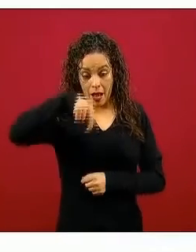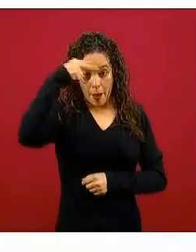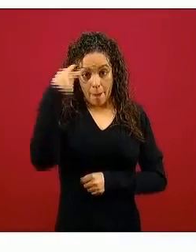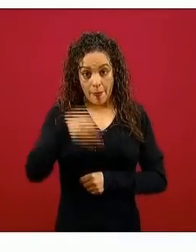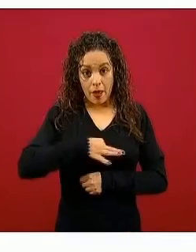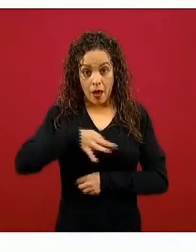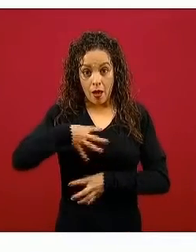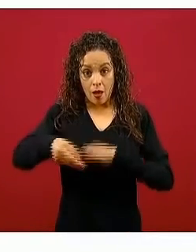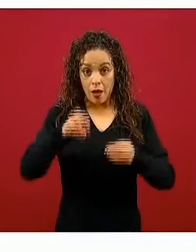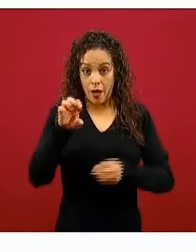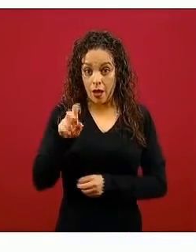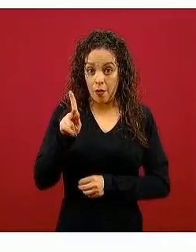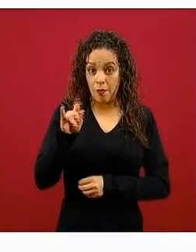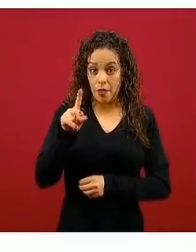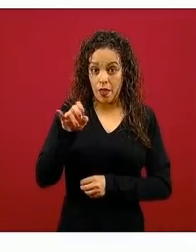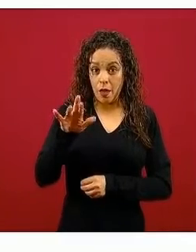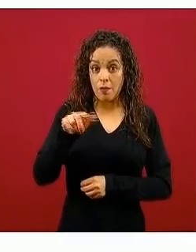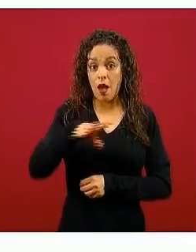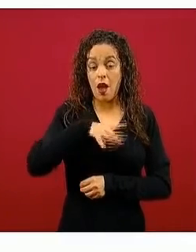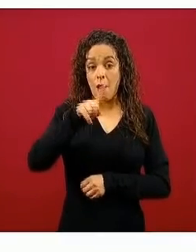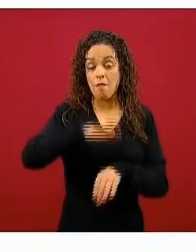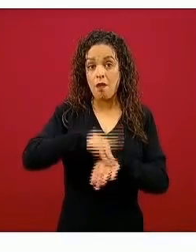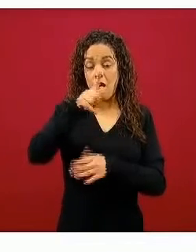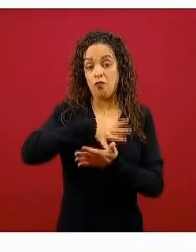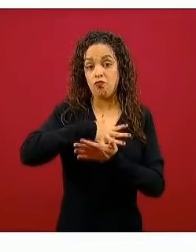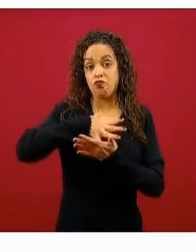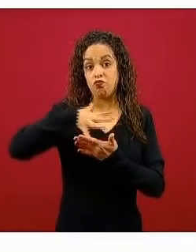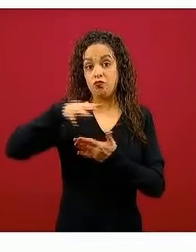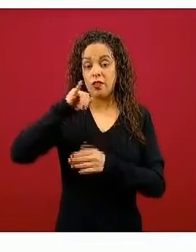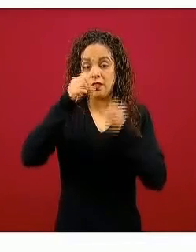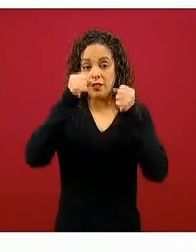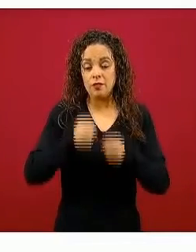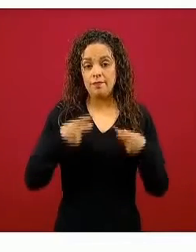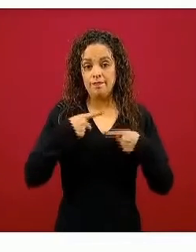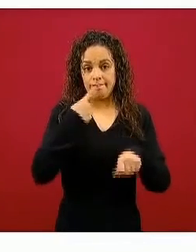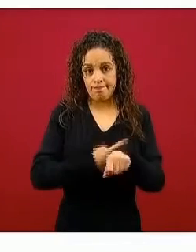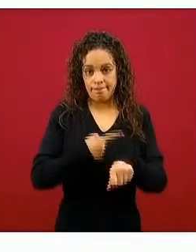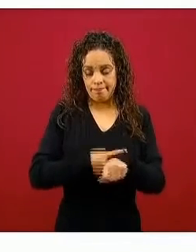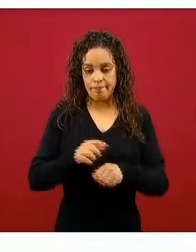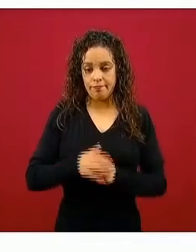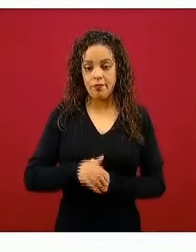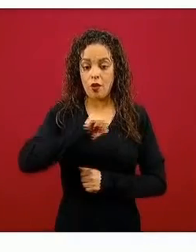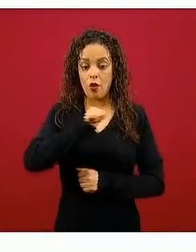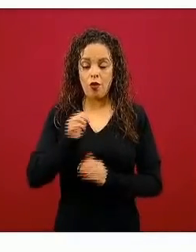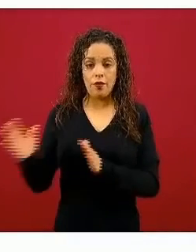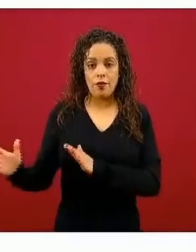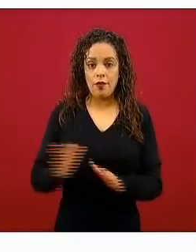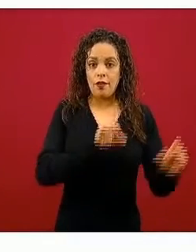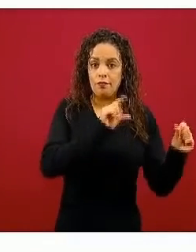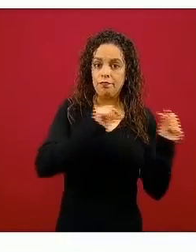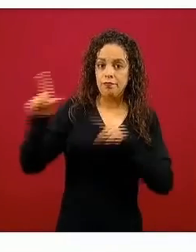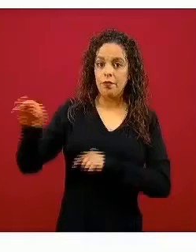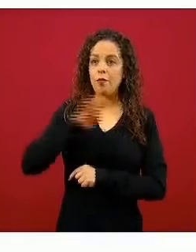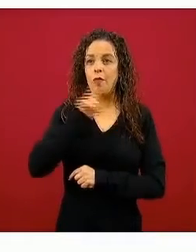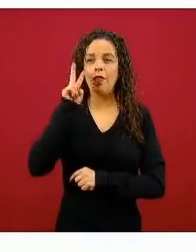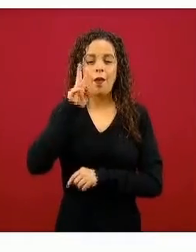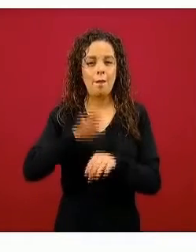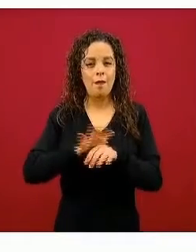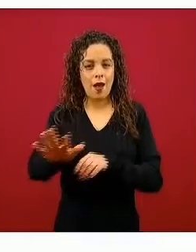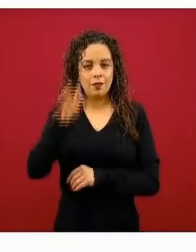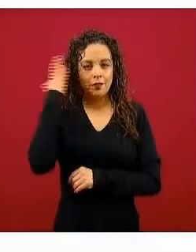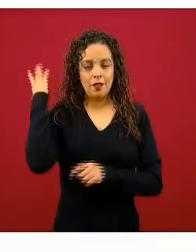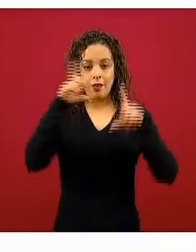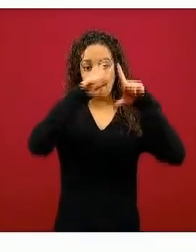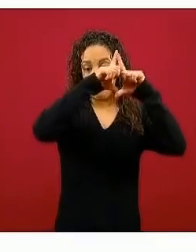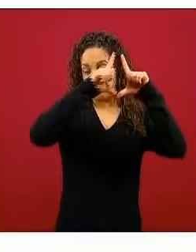mayor cantidad de casos confirmados, y en la siguiente diapositiva las podemos ver rápidamente y precisamente con ese número